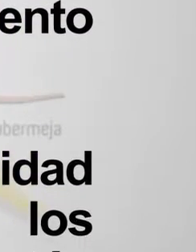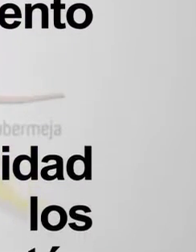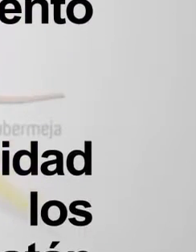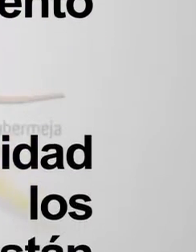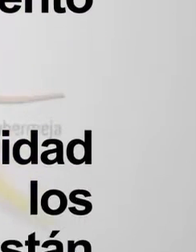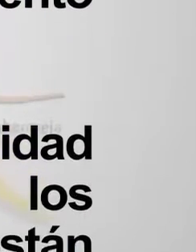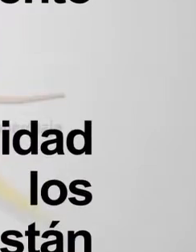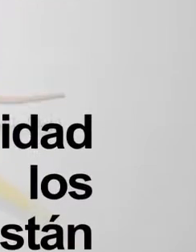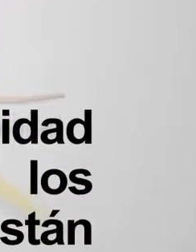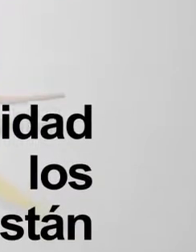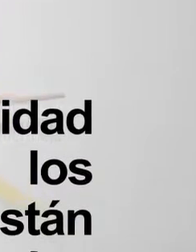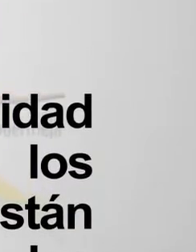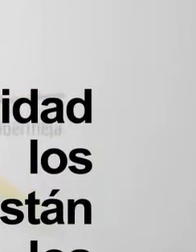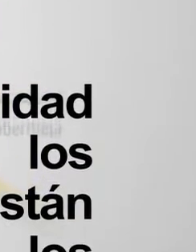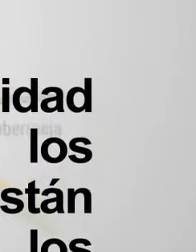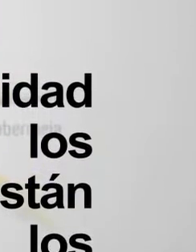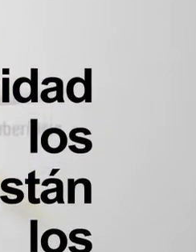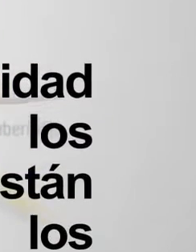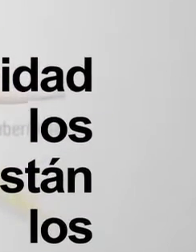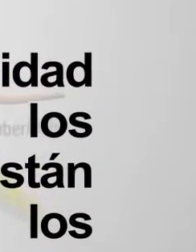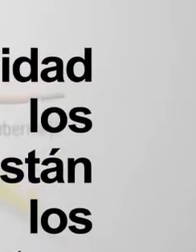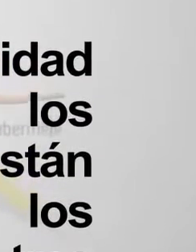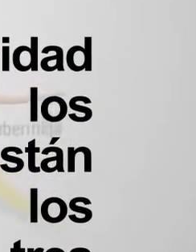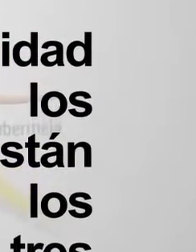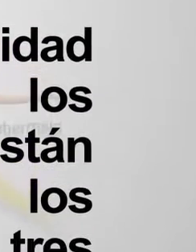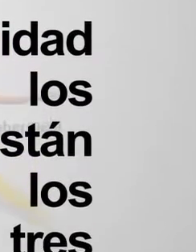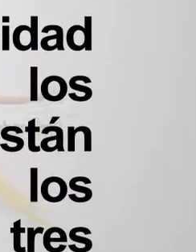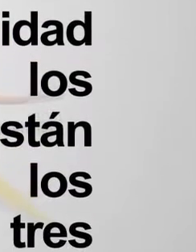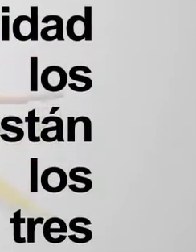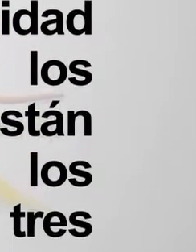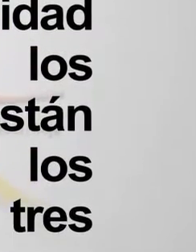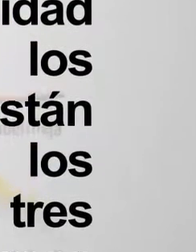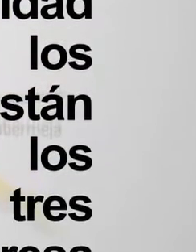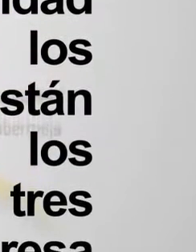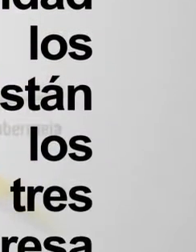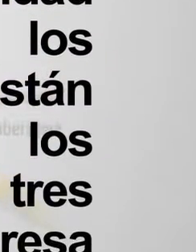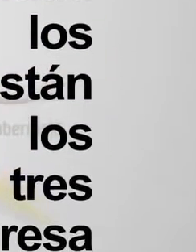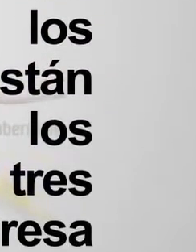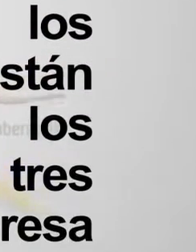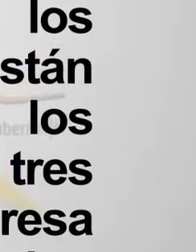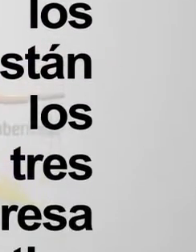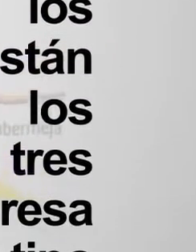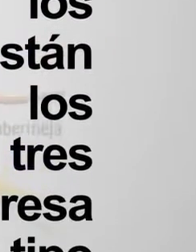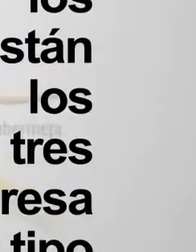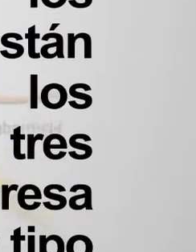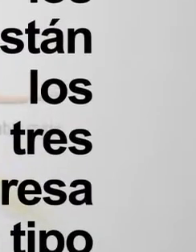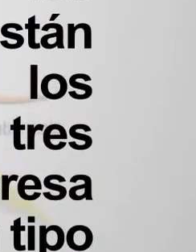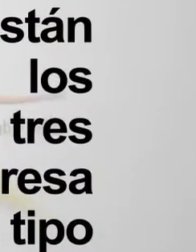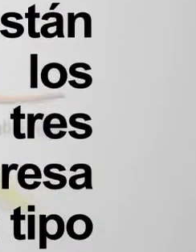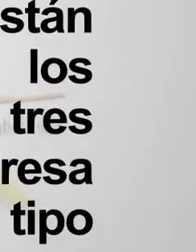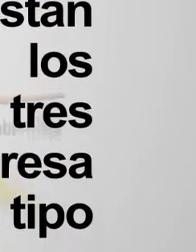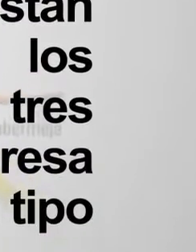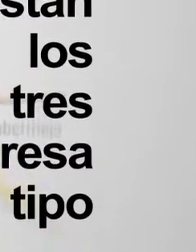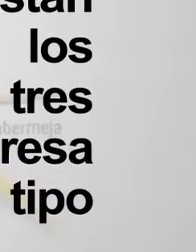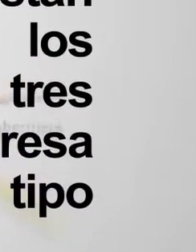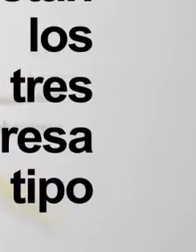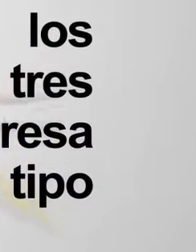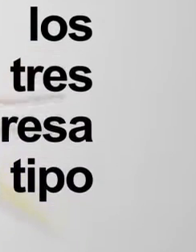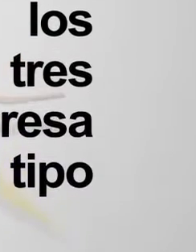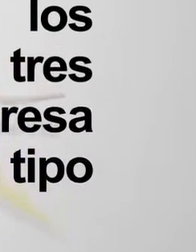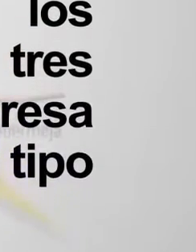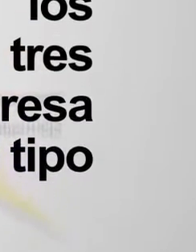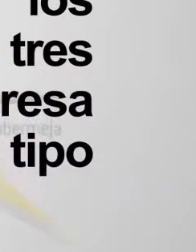predios, subsidio de vivienda nueva y subsidio de mejoramiento saludable. EDUBA le recuerda a la comunidad barranqueña que solo los funcionarios de la entidad están